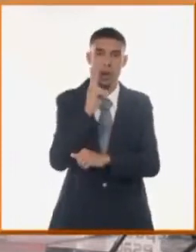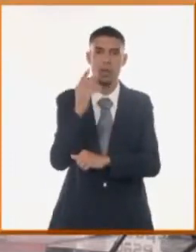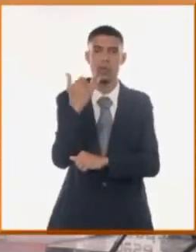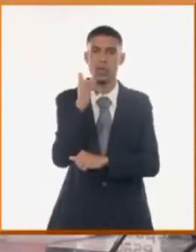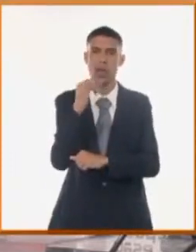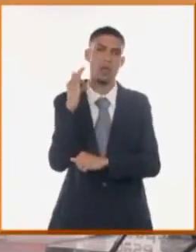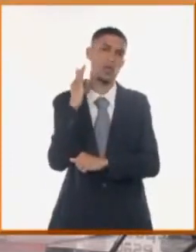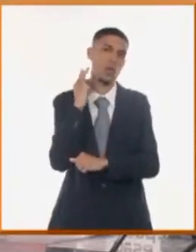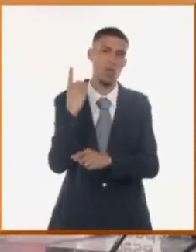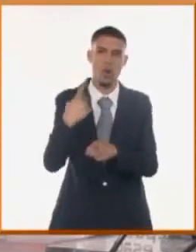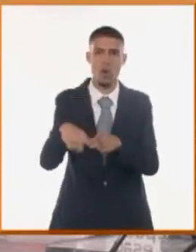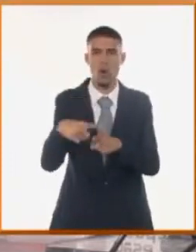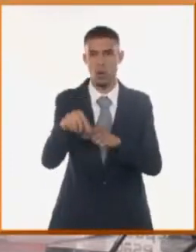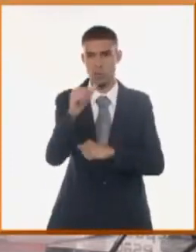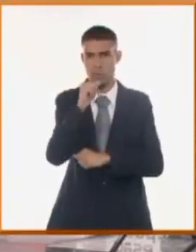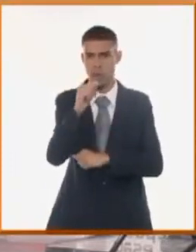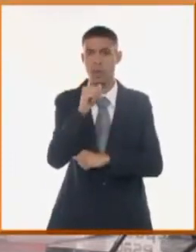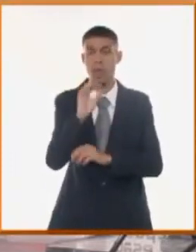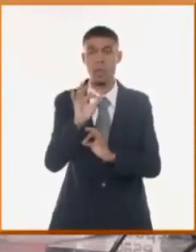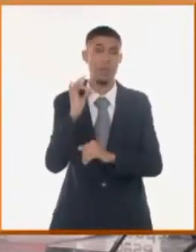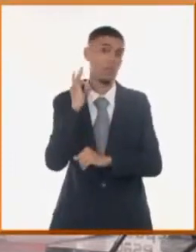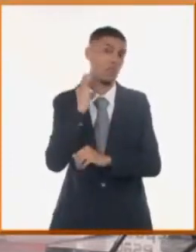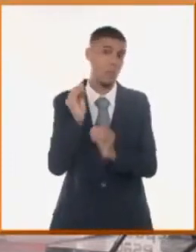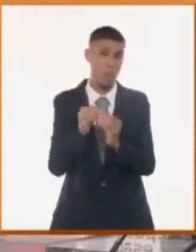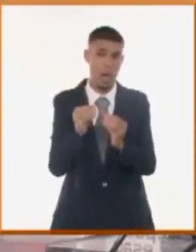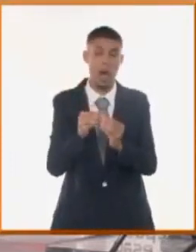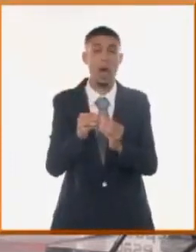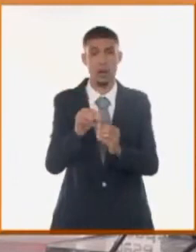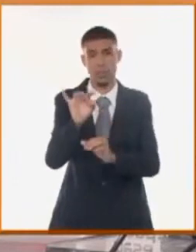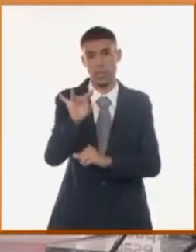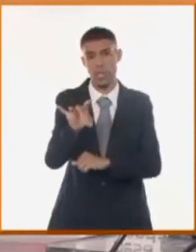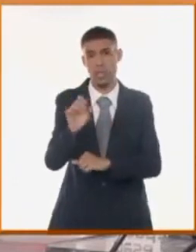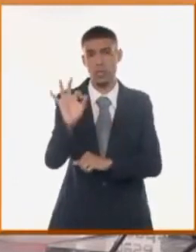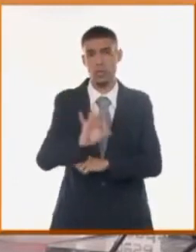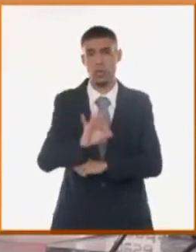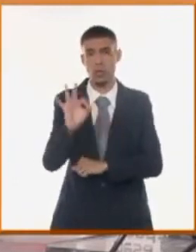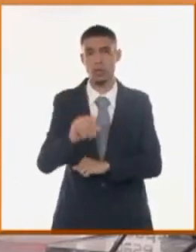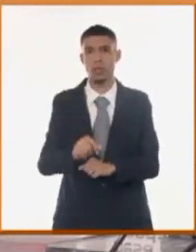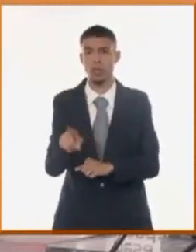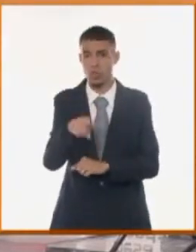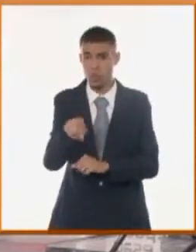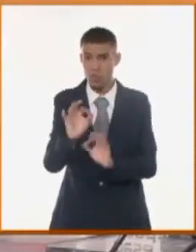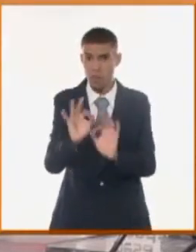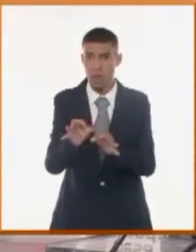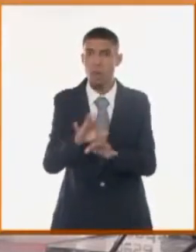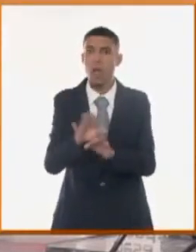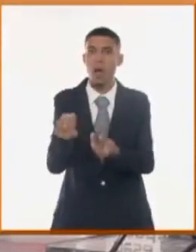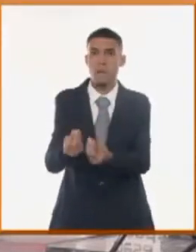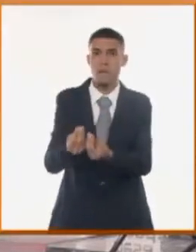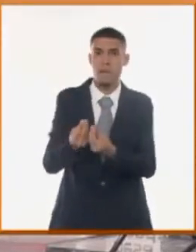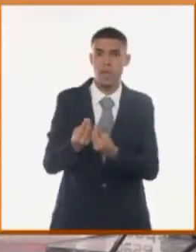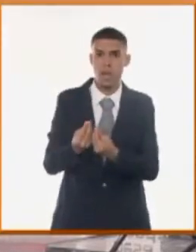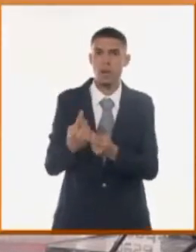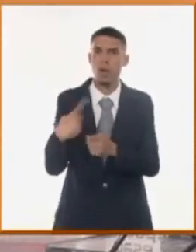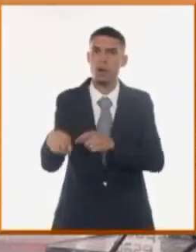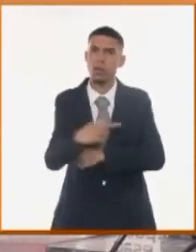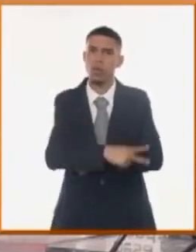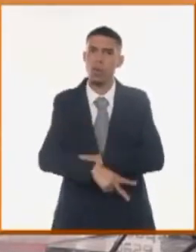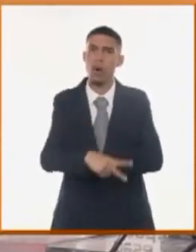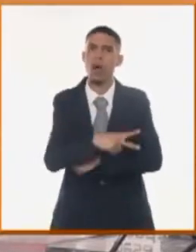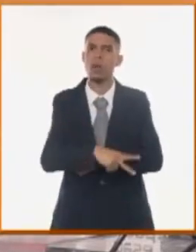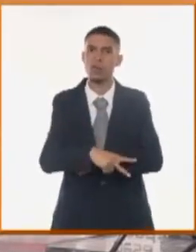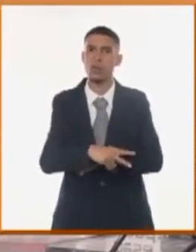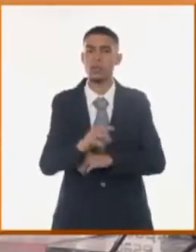rones y otras bebidas alcohólicas, que será de un 15% cuando esos productos provengan de naciones con el trato de